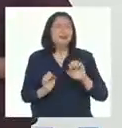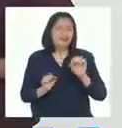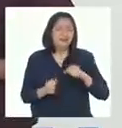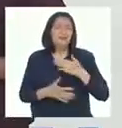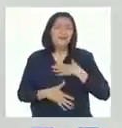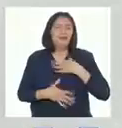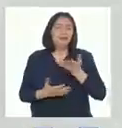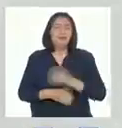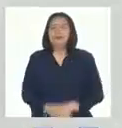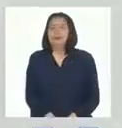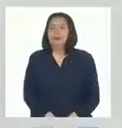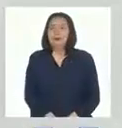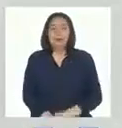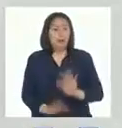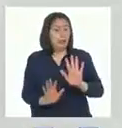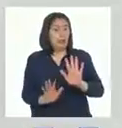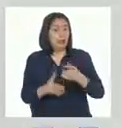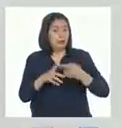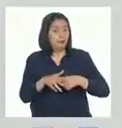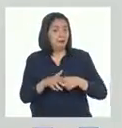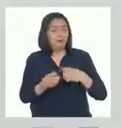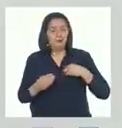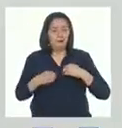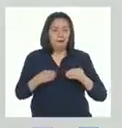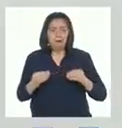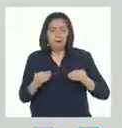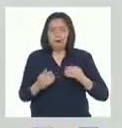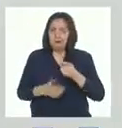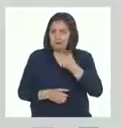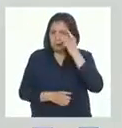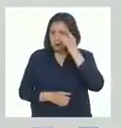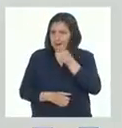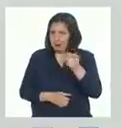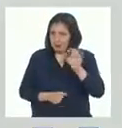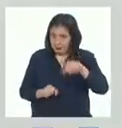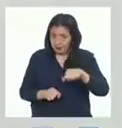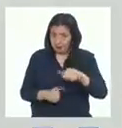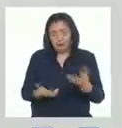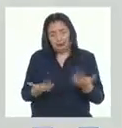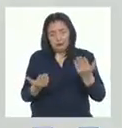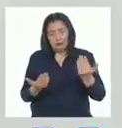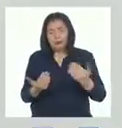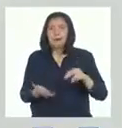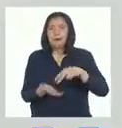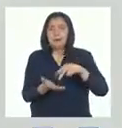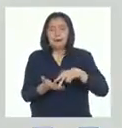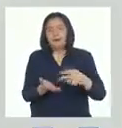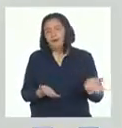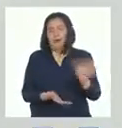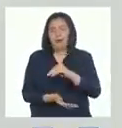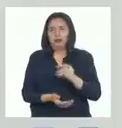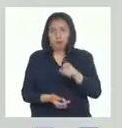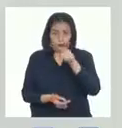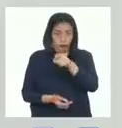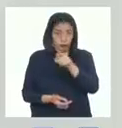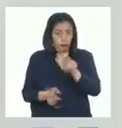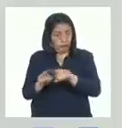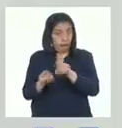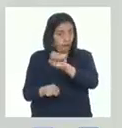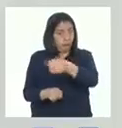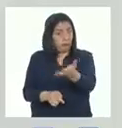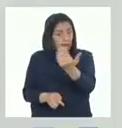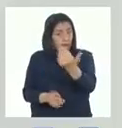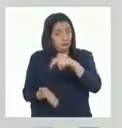más entretenido. Antes de empezar, vamos a activarnos un poco, ¿qué les parece? ¿Sí? Vamos, a levantarnos todos. Sí, tú también,